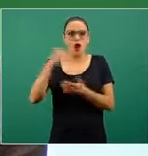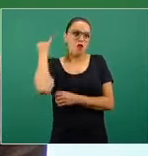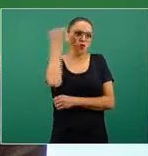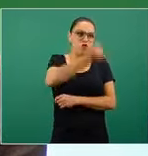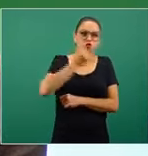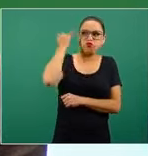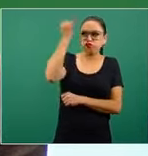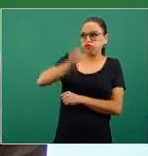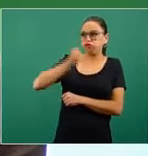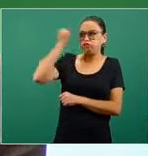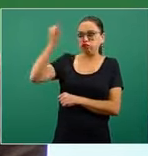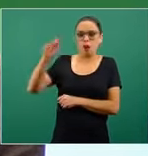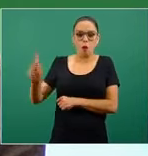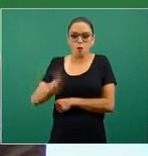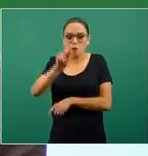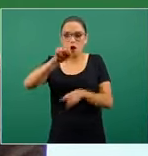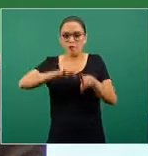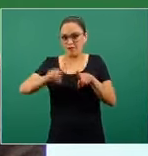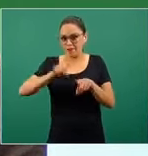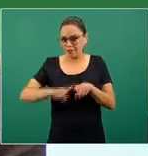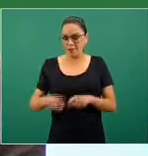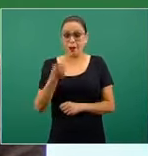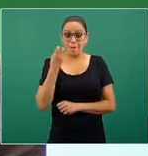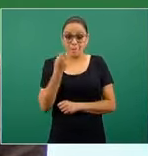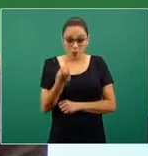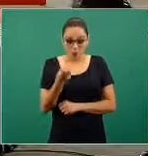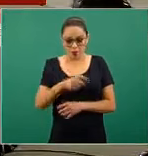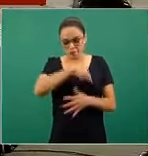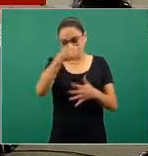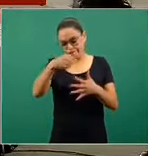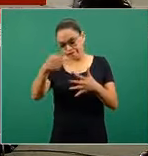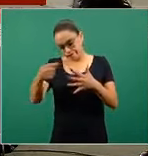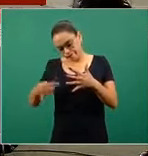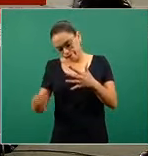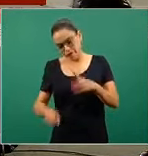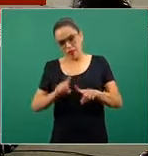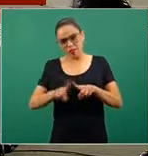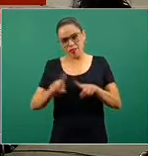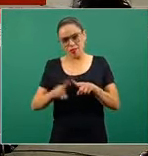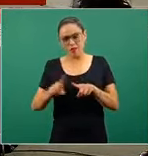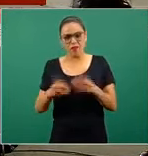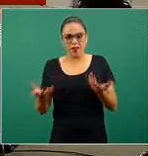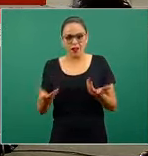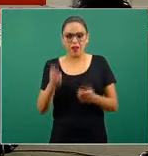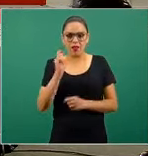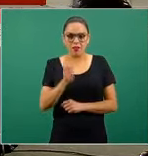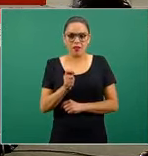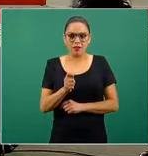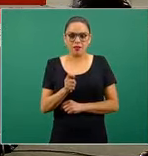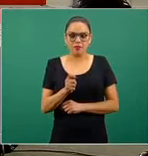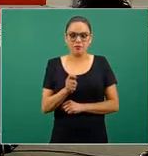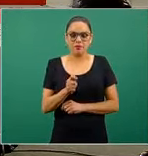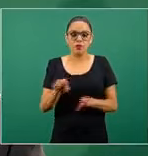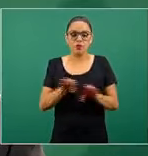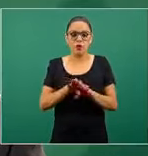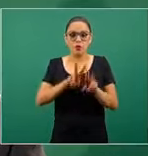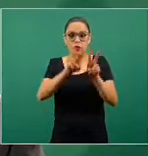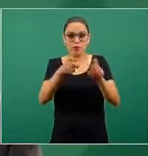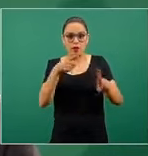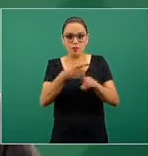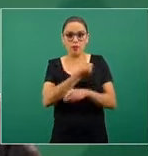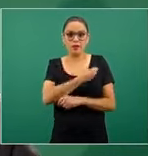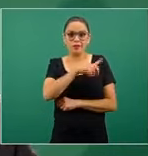rurales. Y entonces por eso, entre otros muchos factores, las condiciones de salud también son